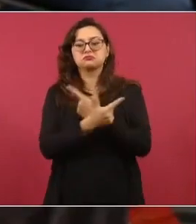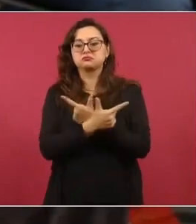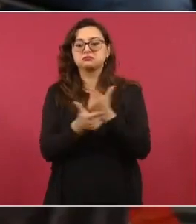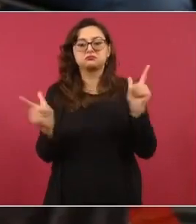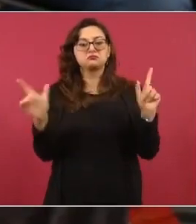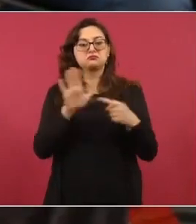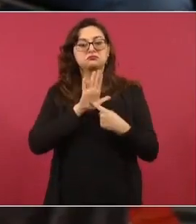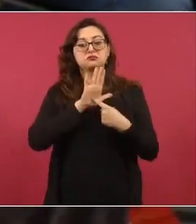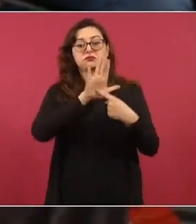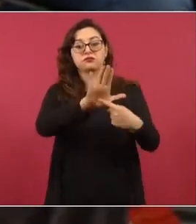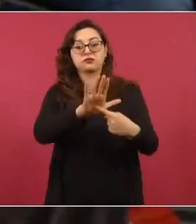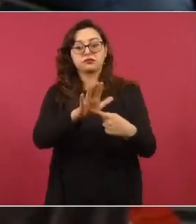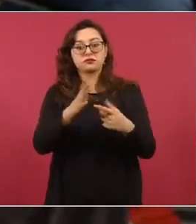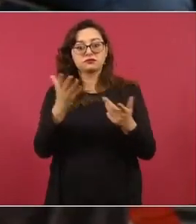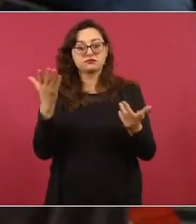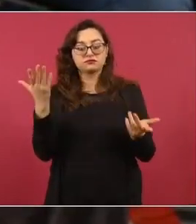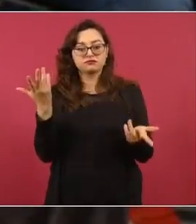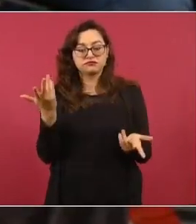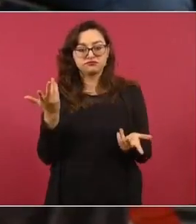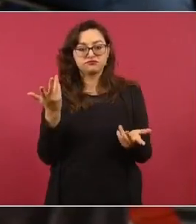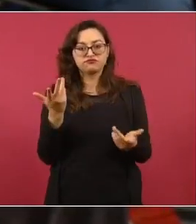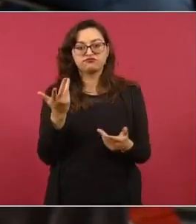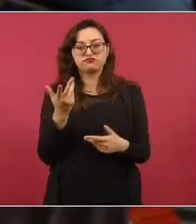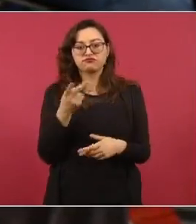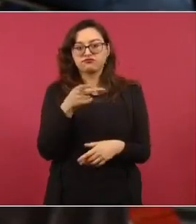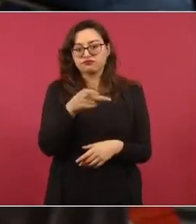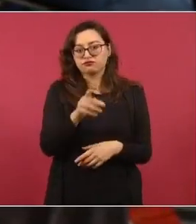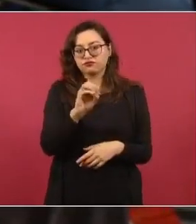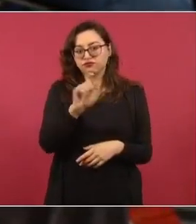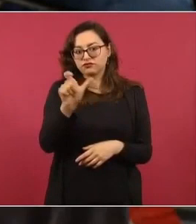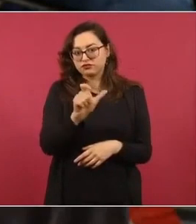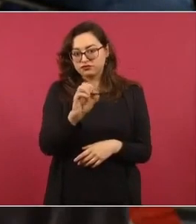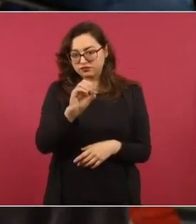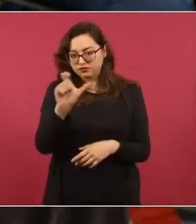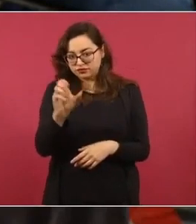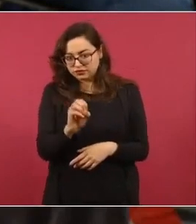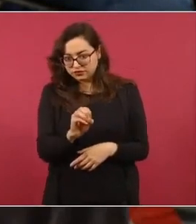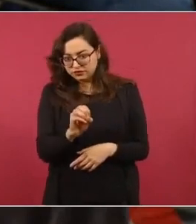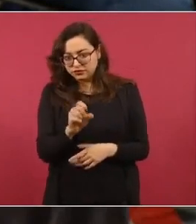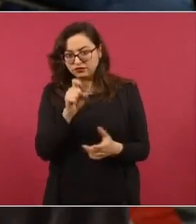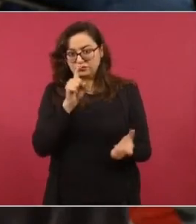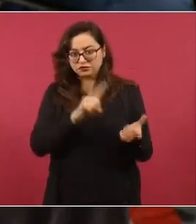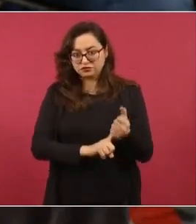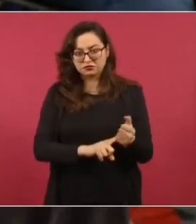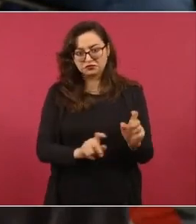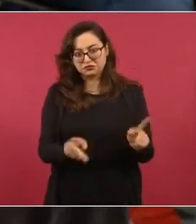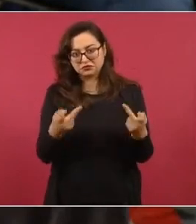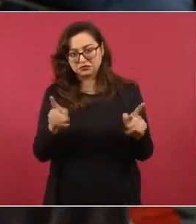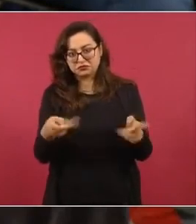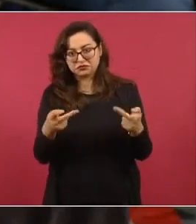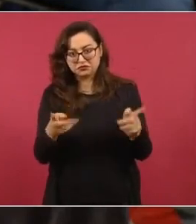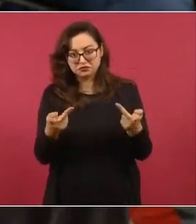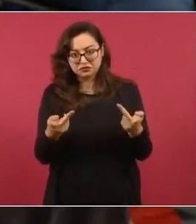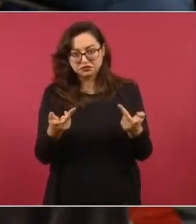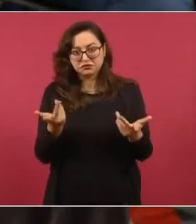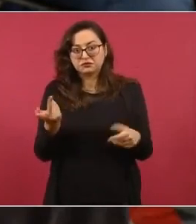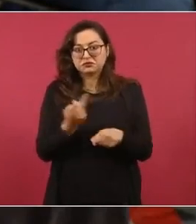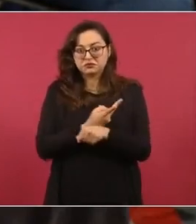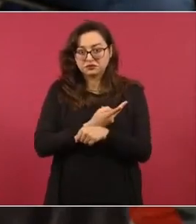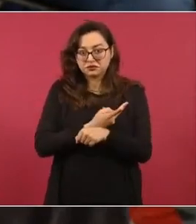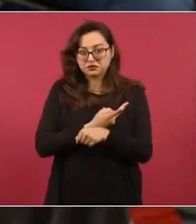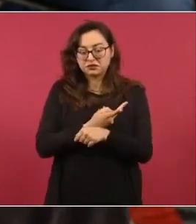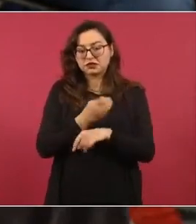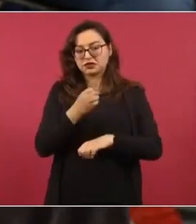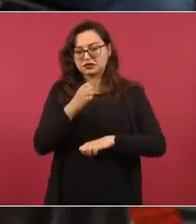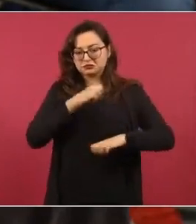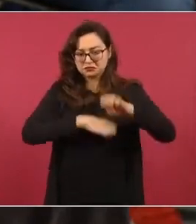bien no es una franquicia como tal, sí son una especie de arrendamiento que a veces lo utilizan las familias o grupos de